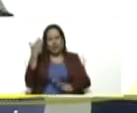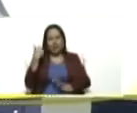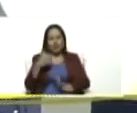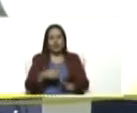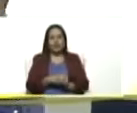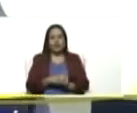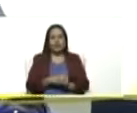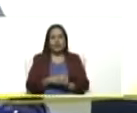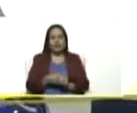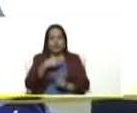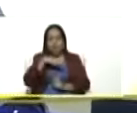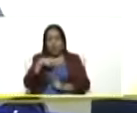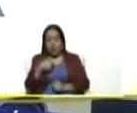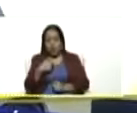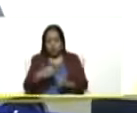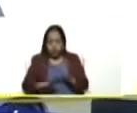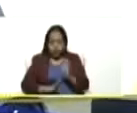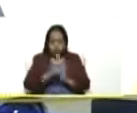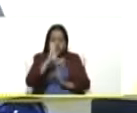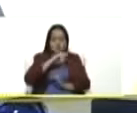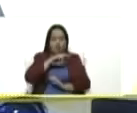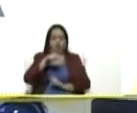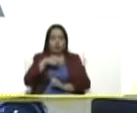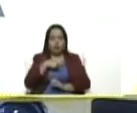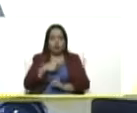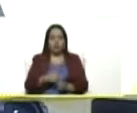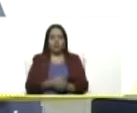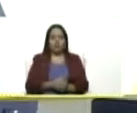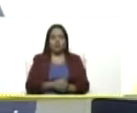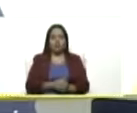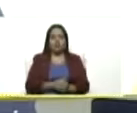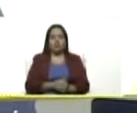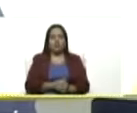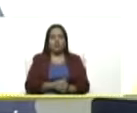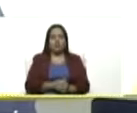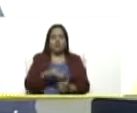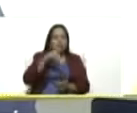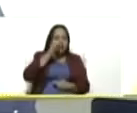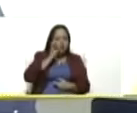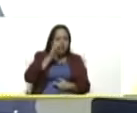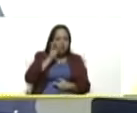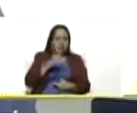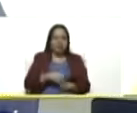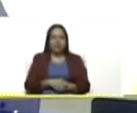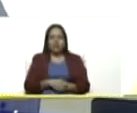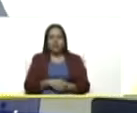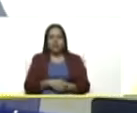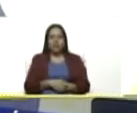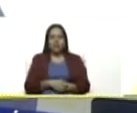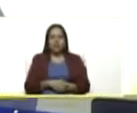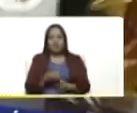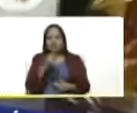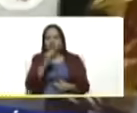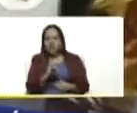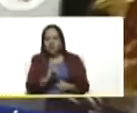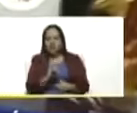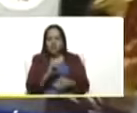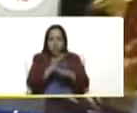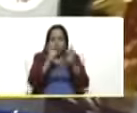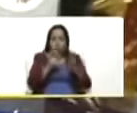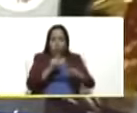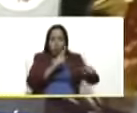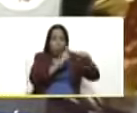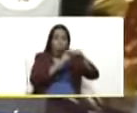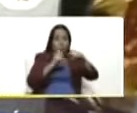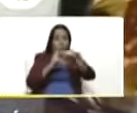para que nos formáramos nosotros, lo que somos. El café tiene solo virtudes. No